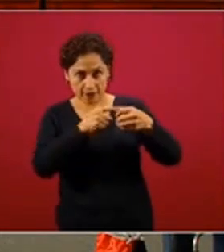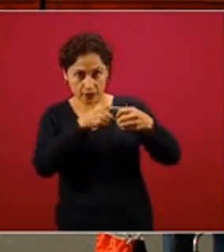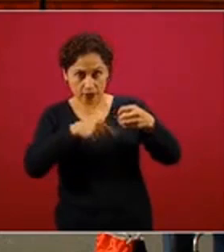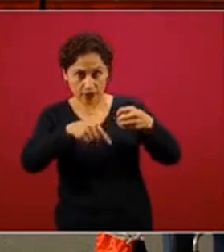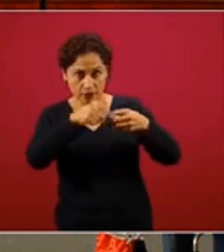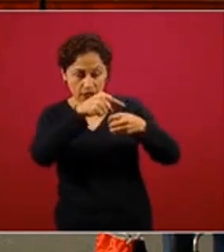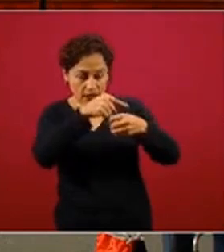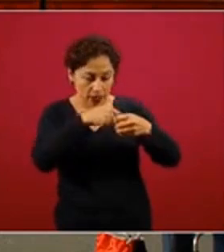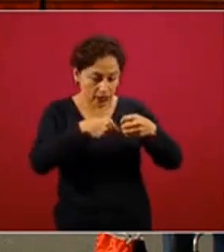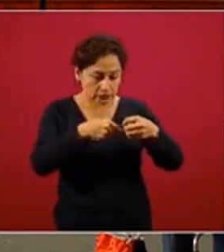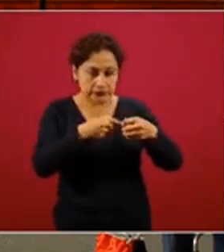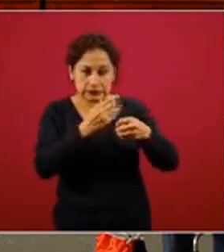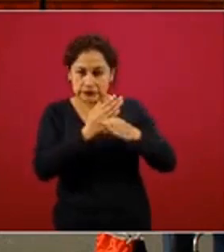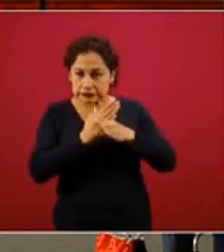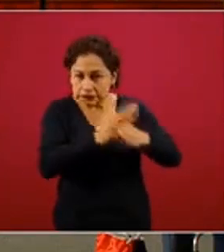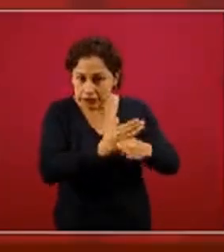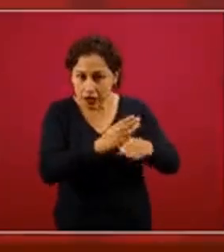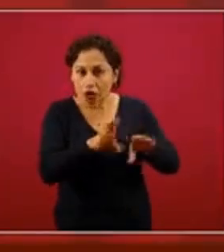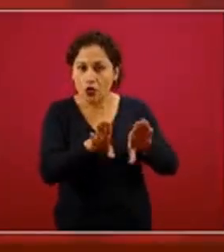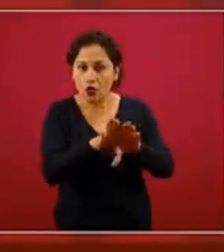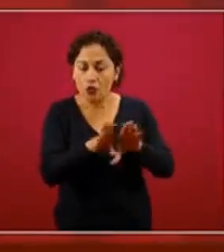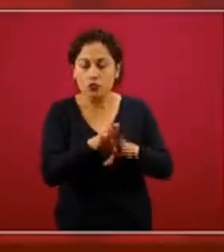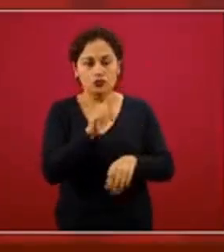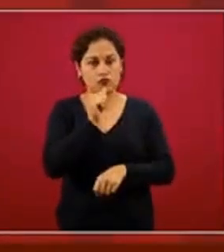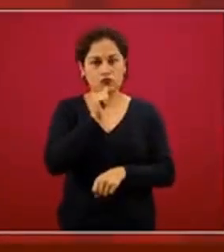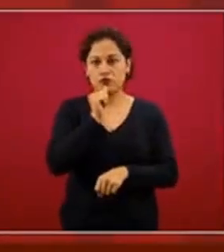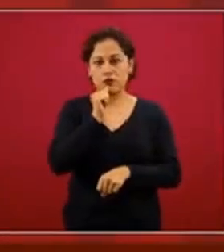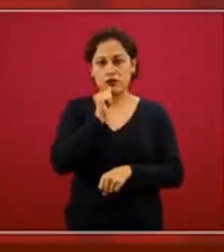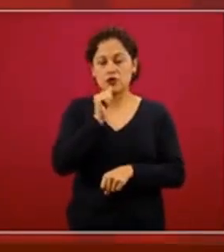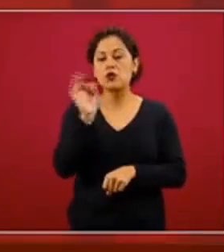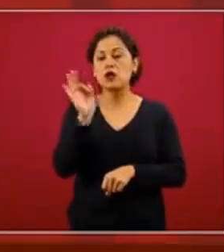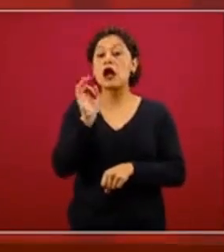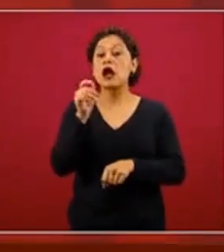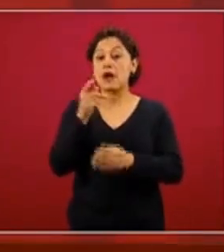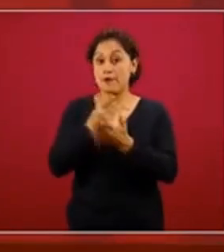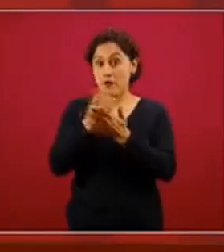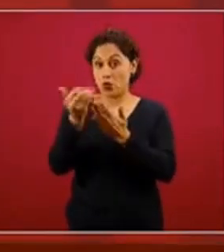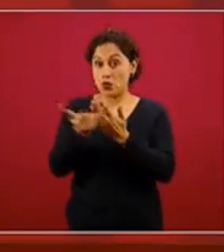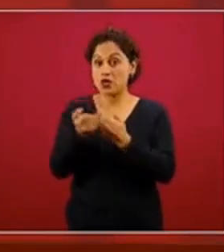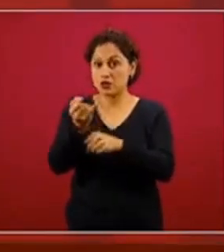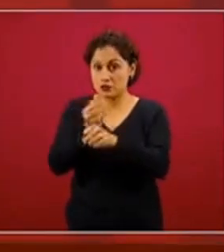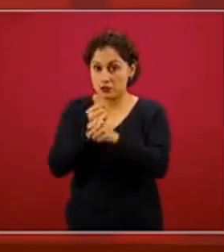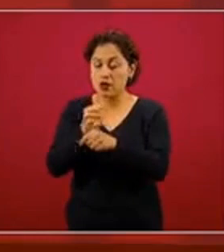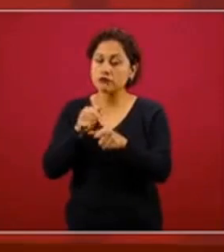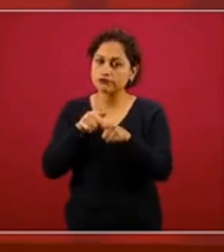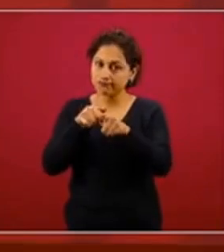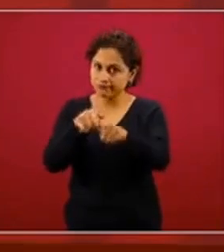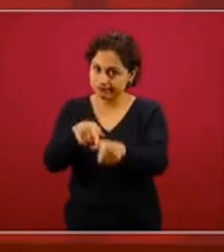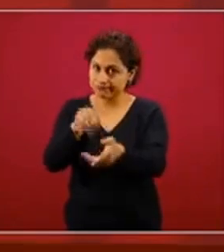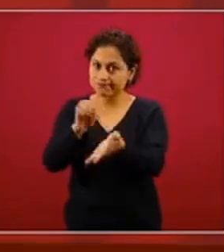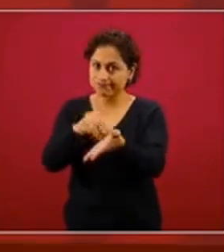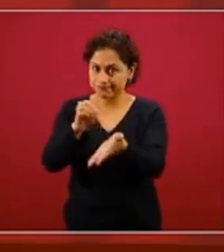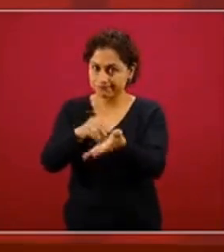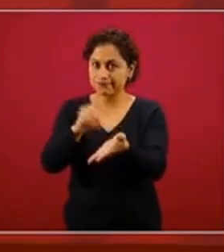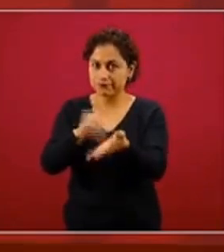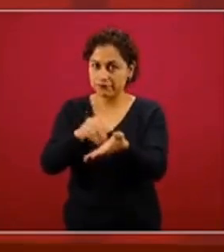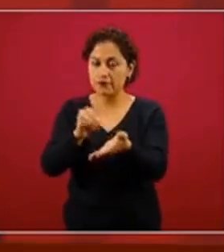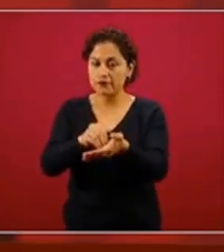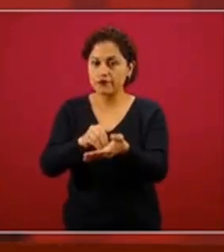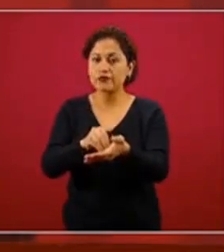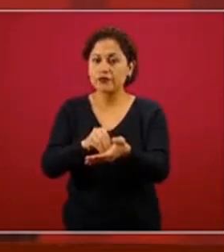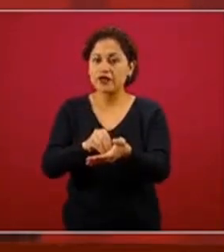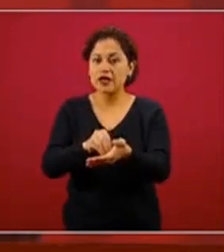anticuerpos, en lo que puede ser en el otro proyecto, y desde luego pues eliminarlo tempranamente, que eso es